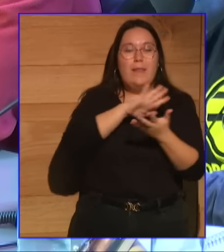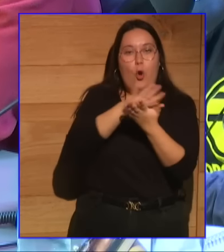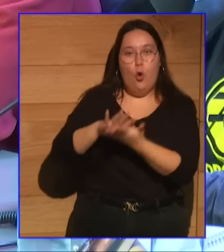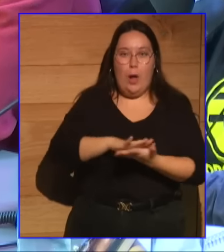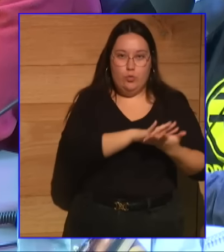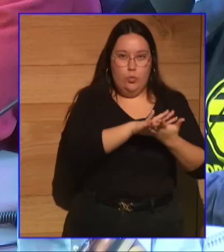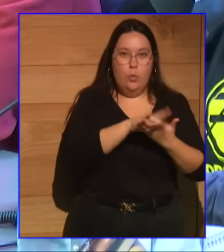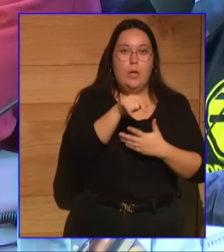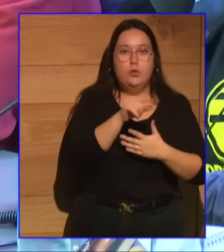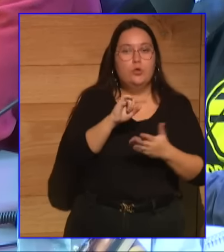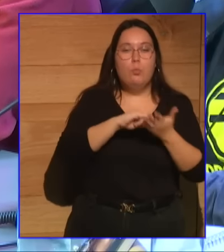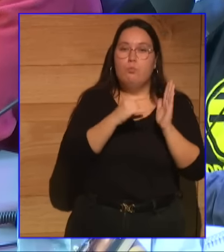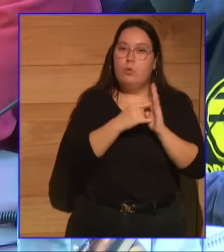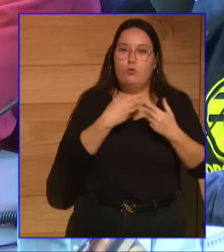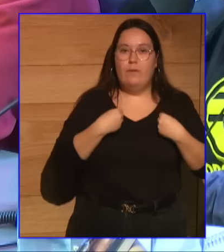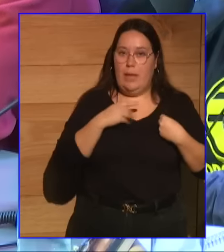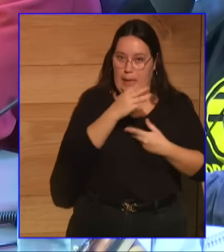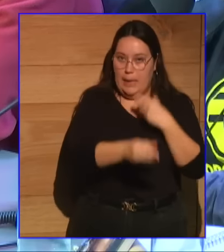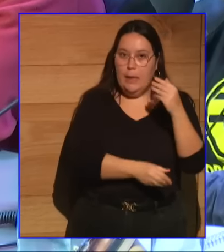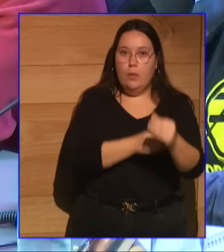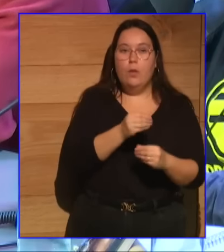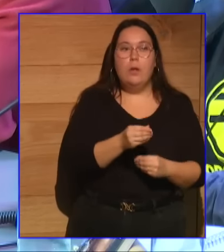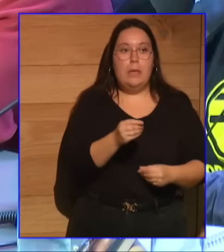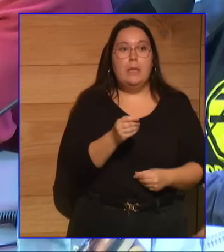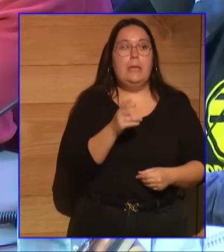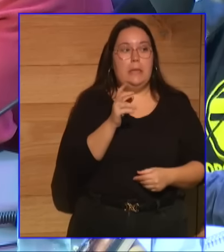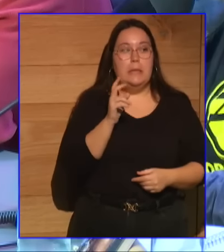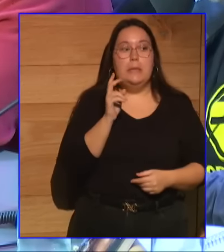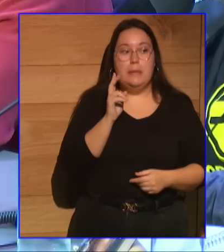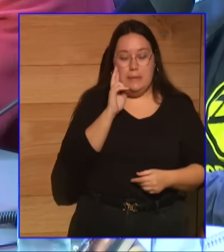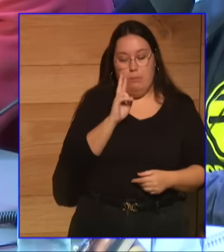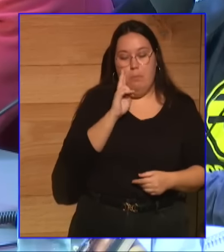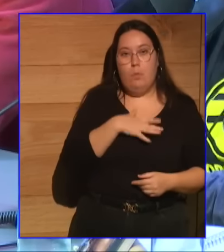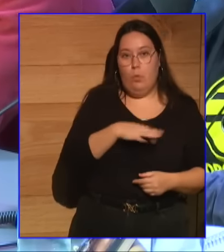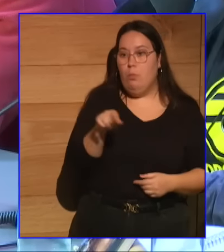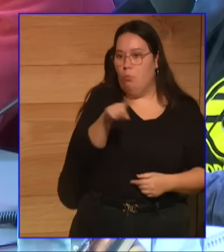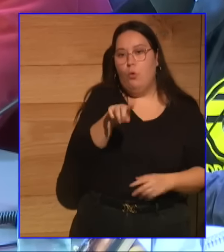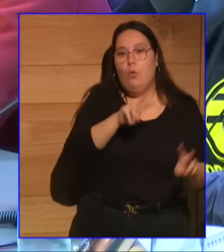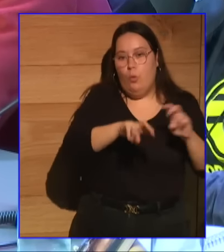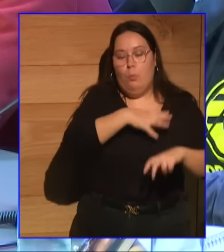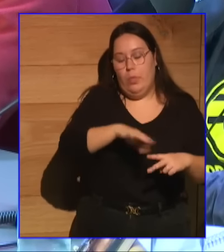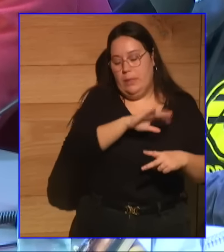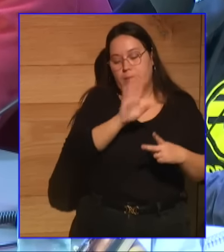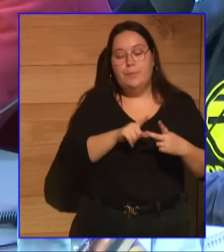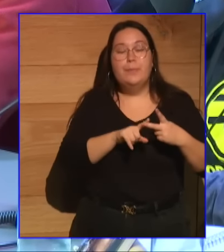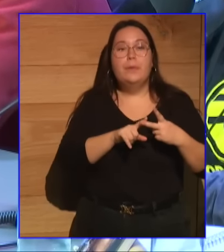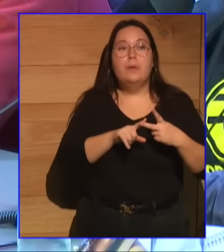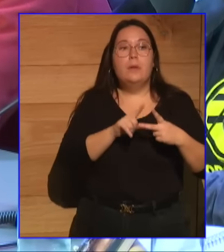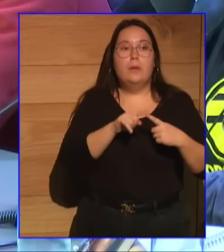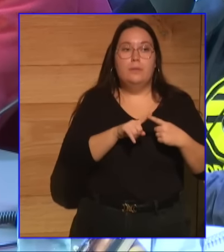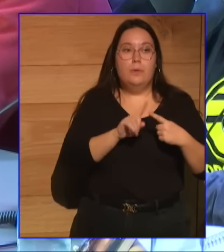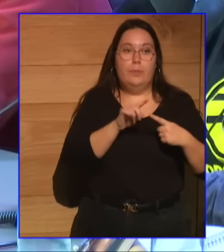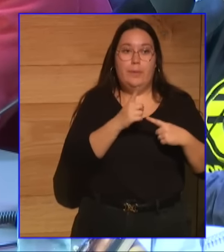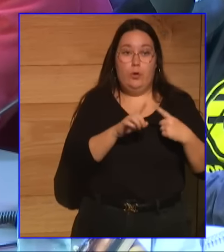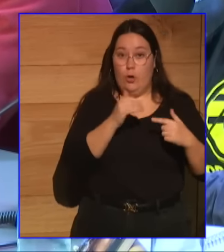eso fue uno de sus grandes proyectos vitales y que, bueno, pues se puede, bueno, se puede ver. Lo buscáis y ya está. Lo primero es eso.